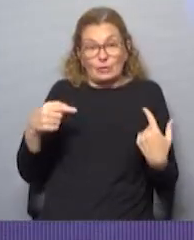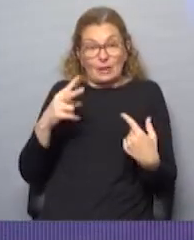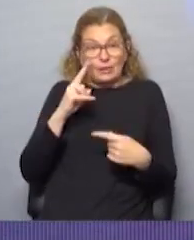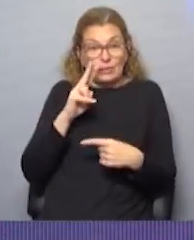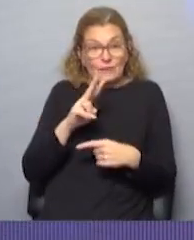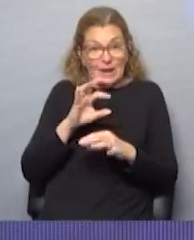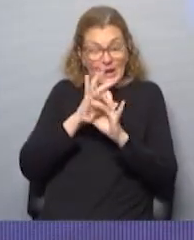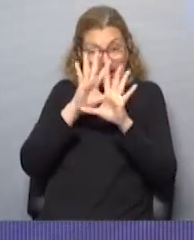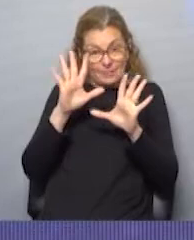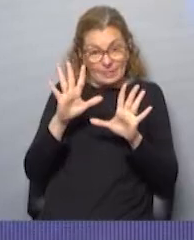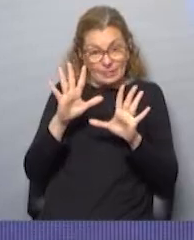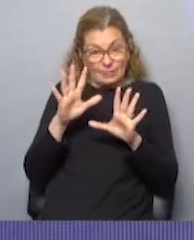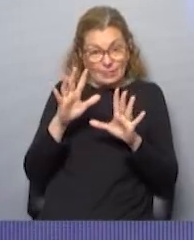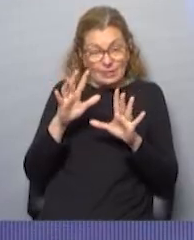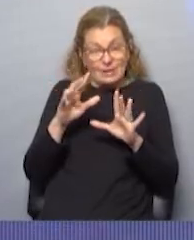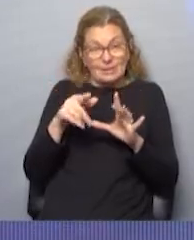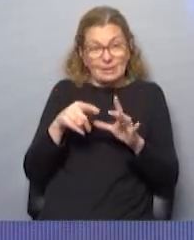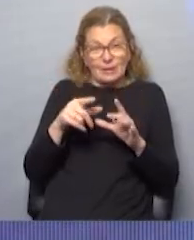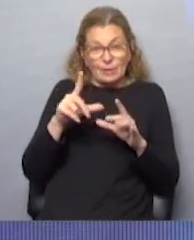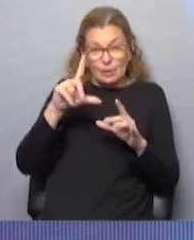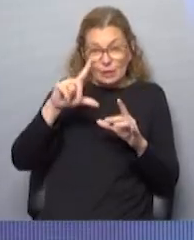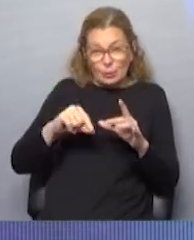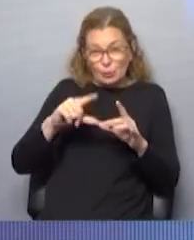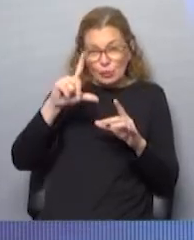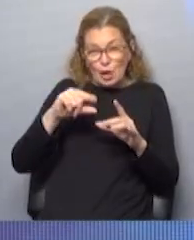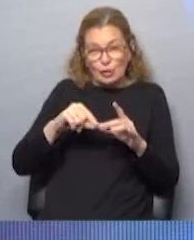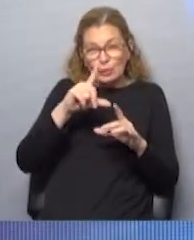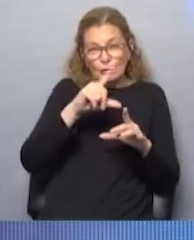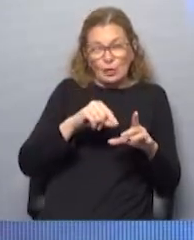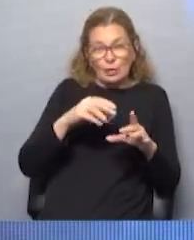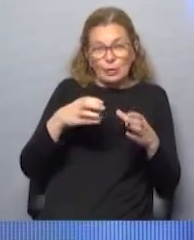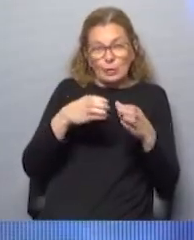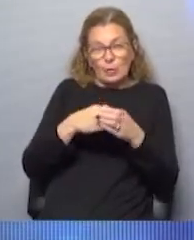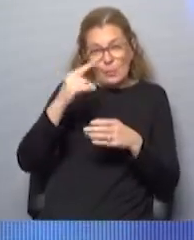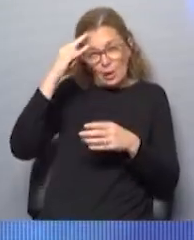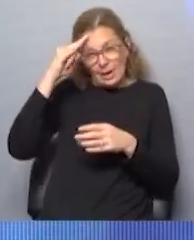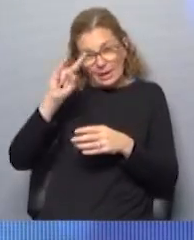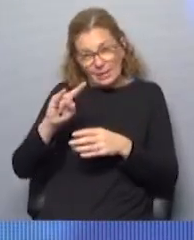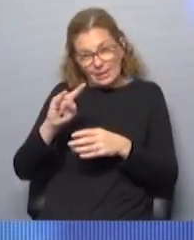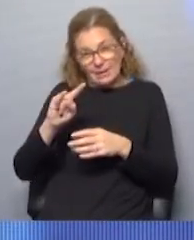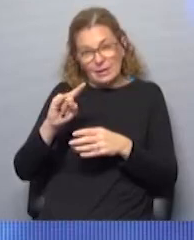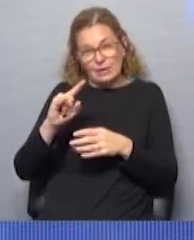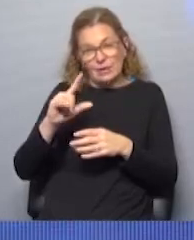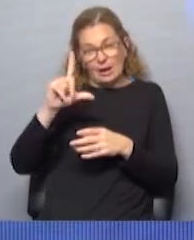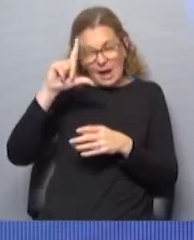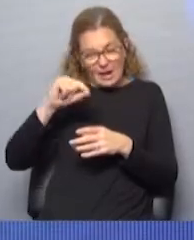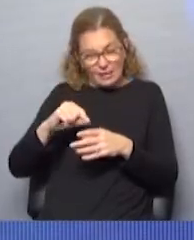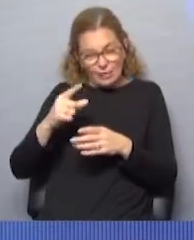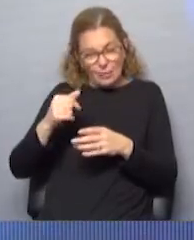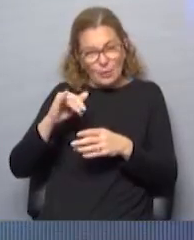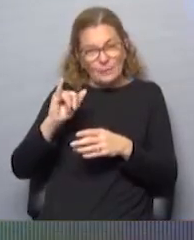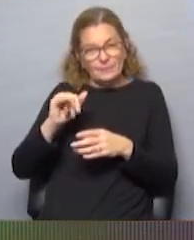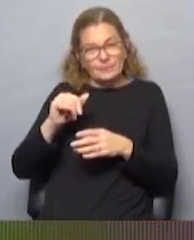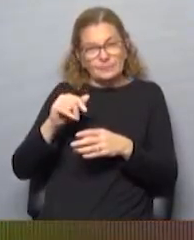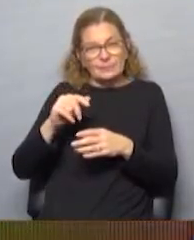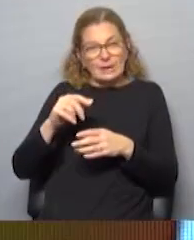tan claramente que son una cantidad de reducción de impuestos al sector ganadero este a el